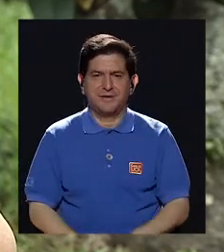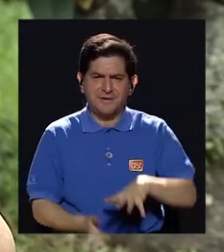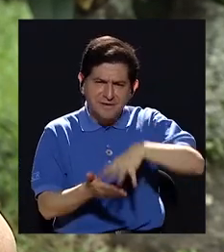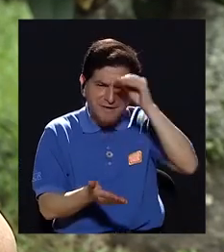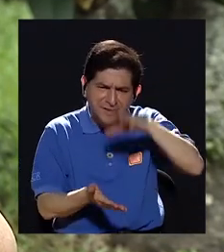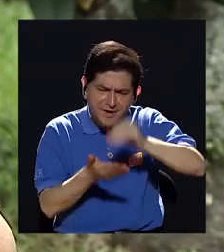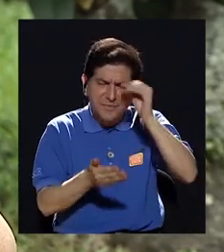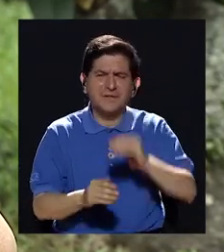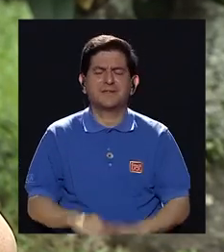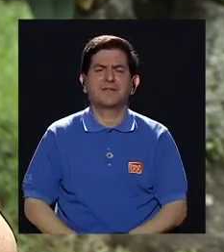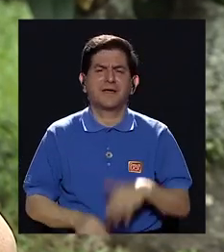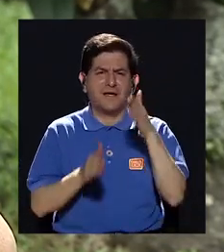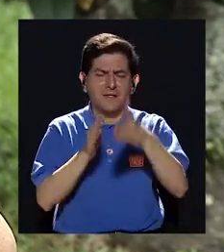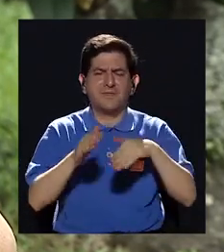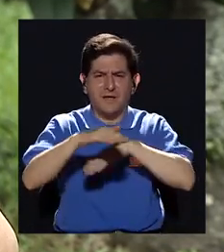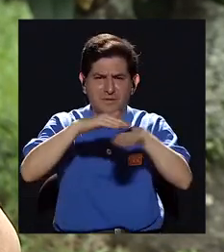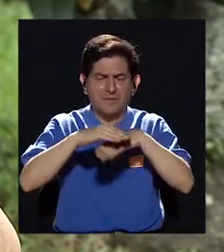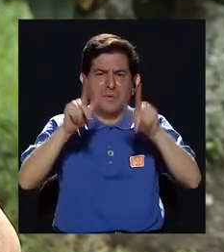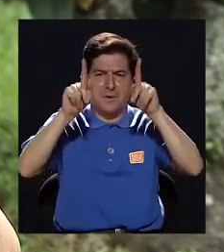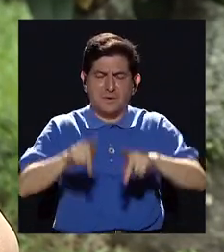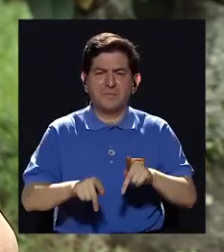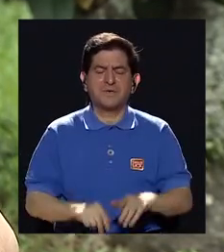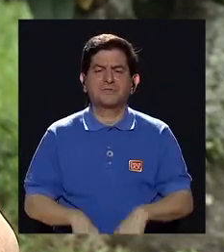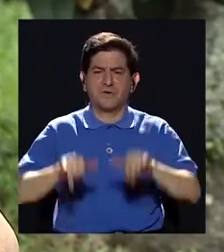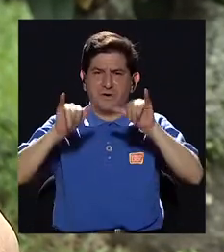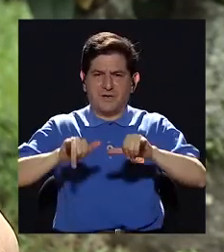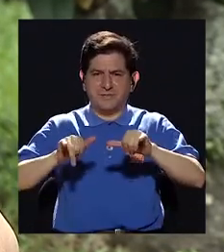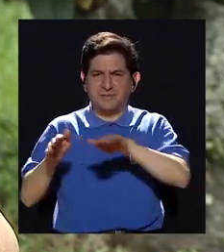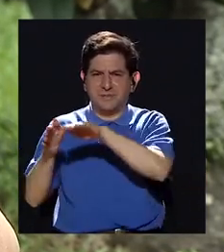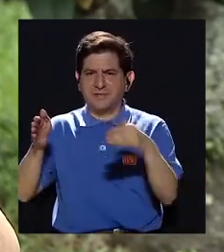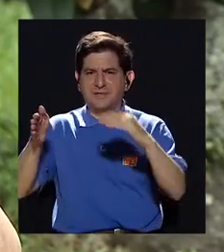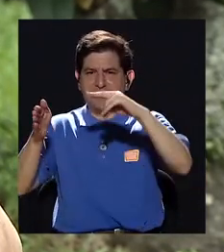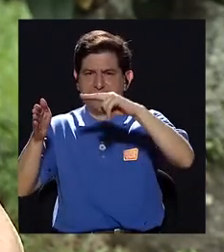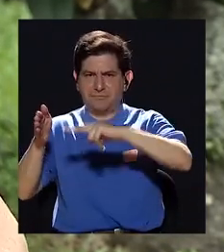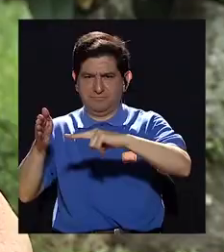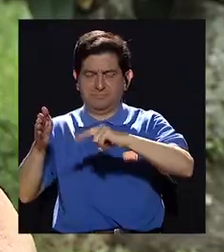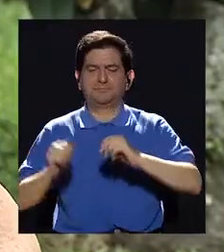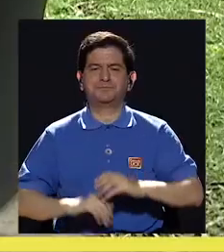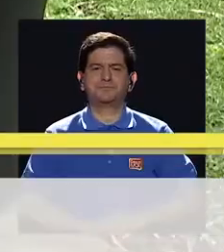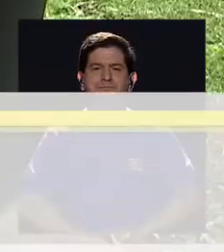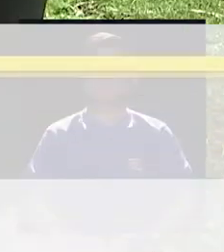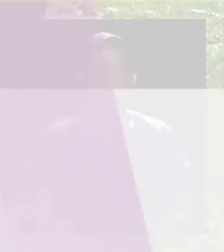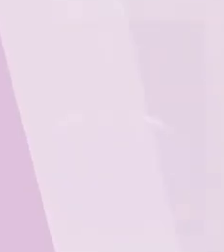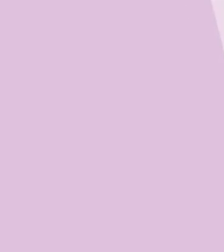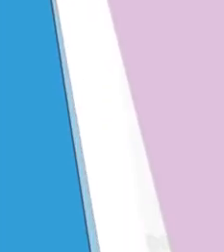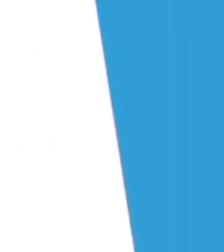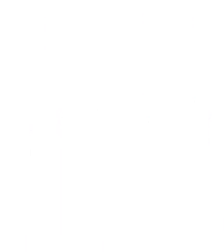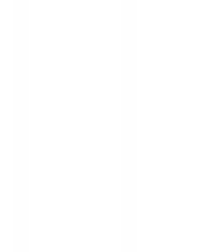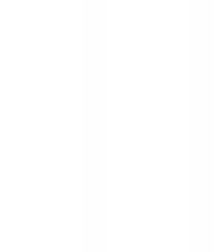también aprendiendo de los cuidados básicos de la persona encamada. Ya retornamos.